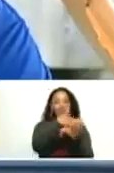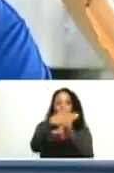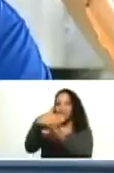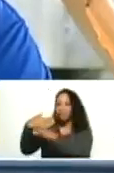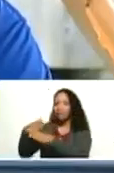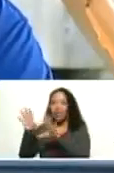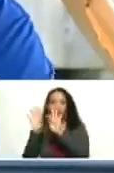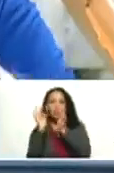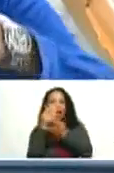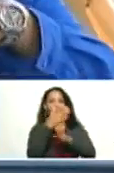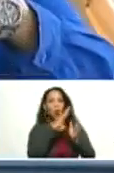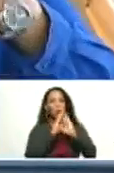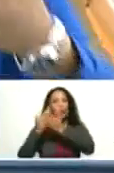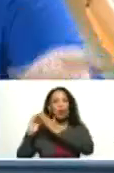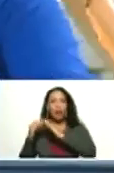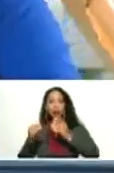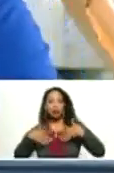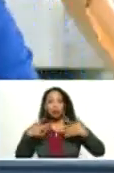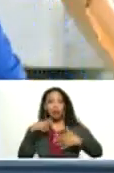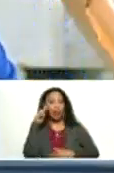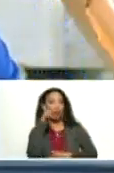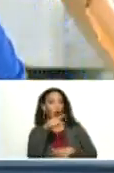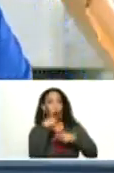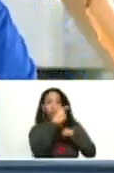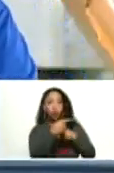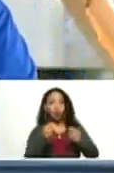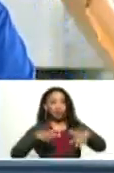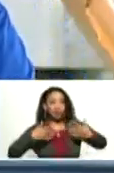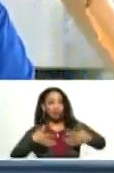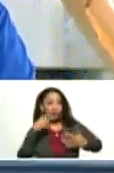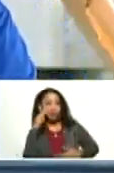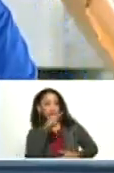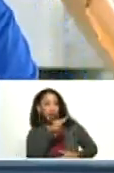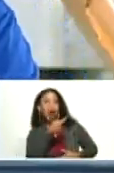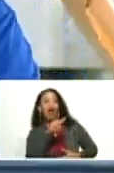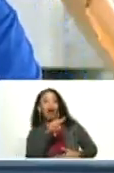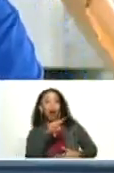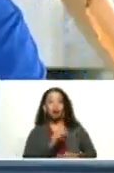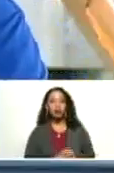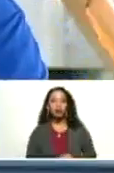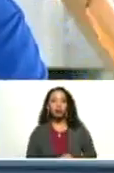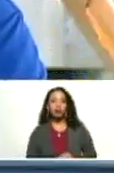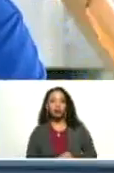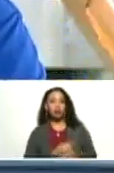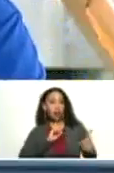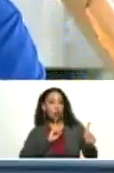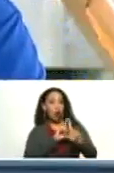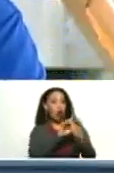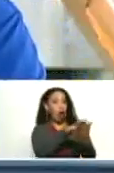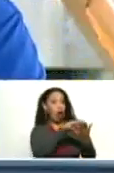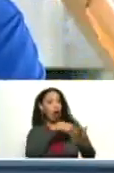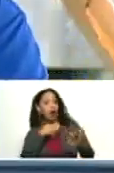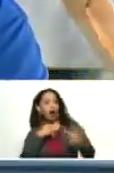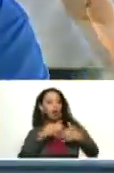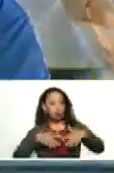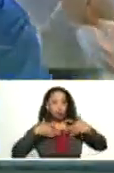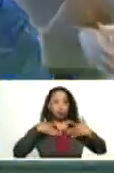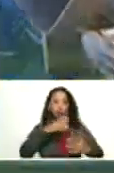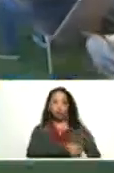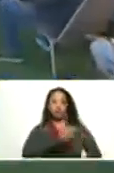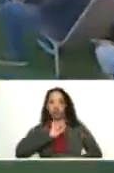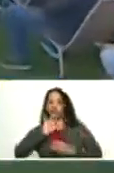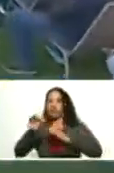comunidad, la alegría de ver alegre a los demás y ser alegre a su vez. Esa es la alegría que nos